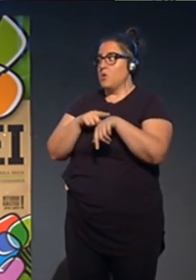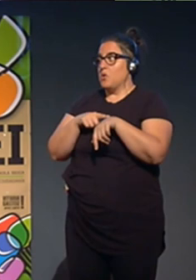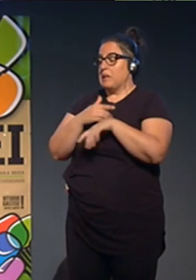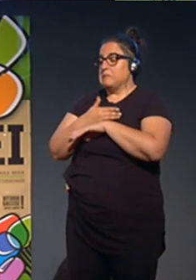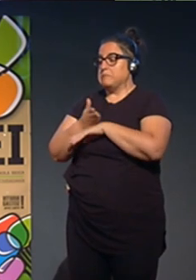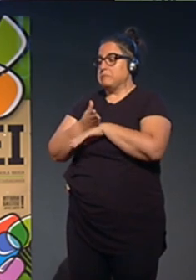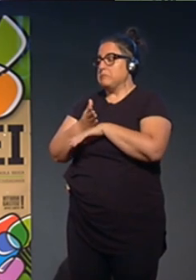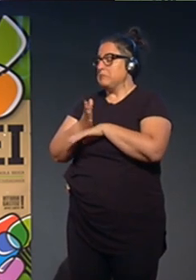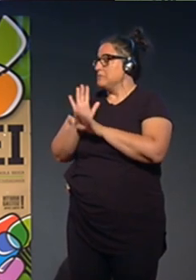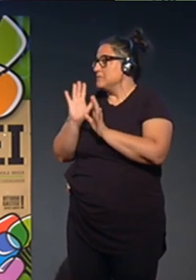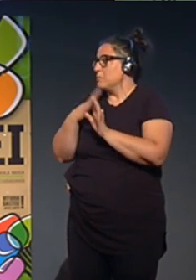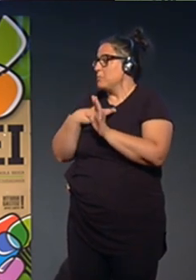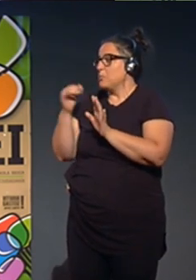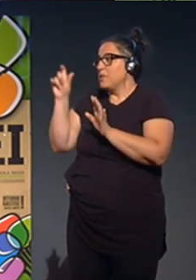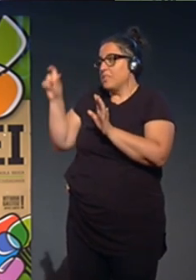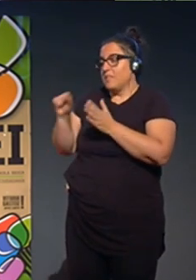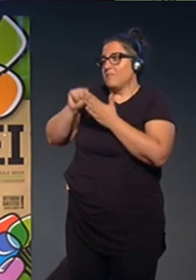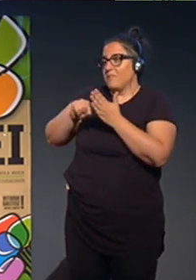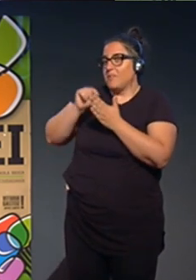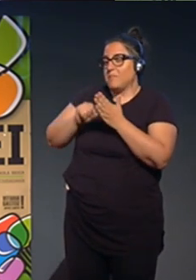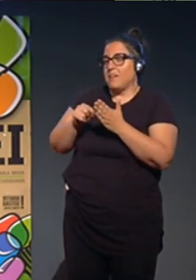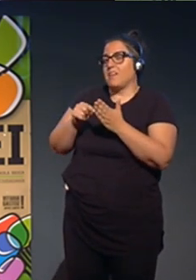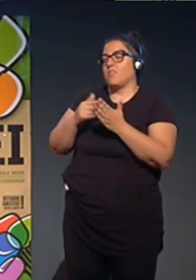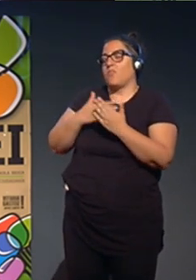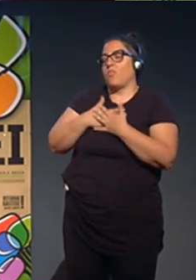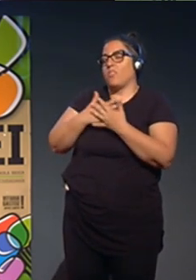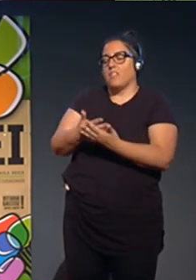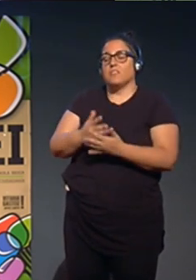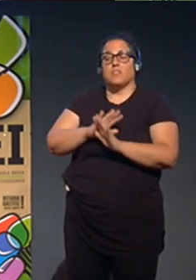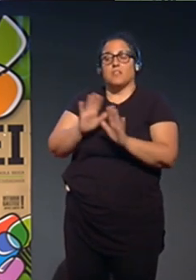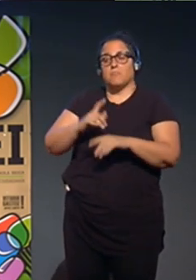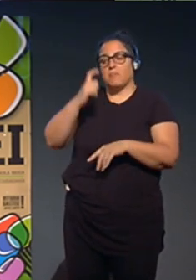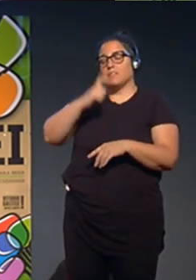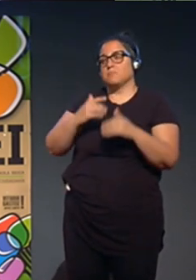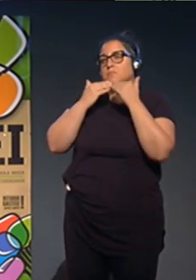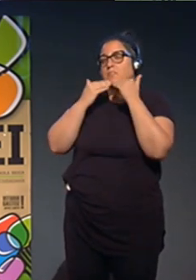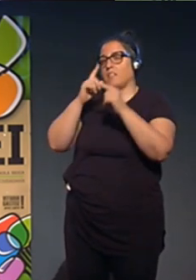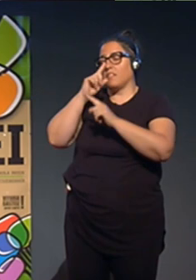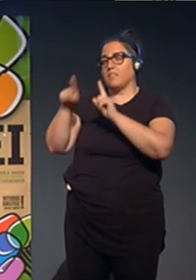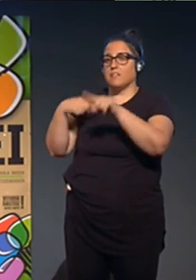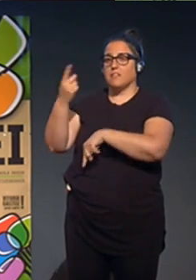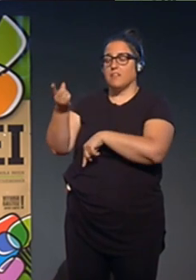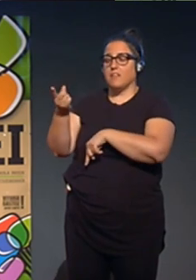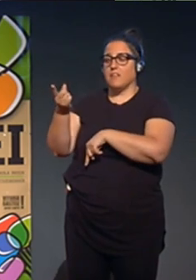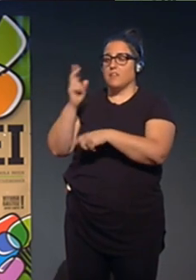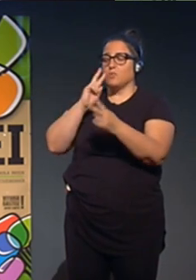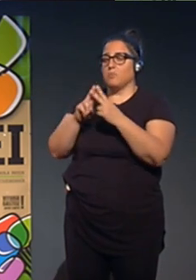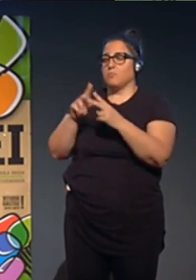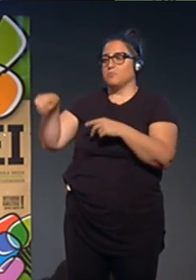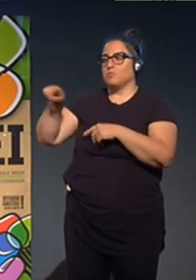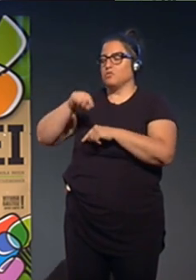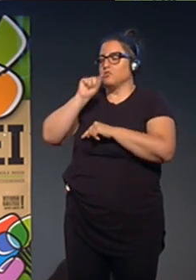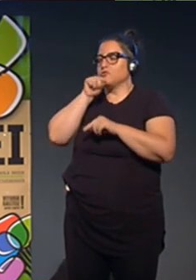firmar alguno y dedicar alguno Así que yo por mi parte nada mesker Nos vemos el curso que viene y que seáis colibríes y